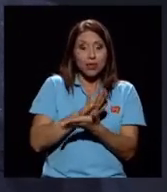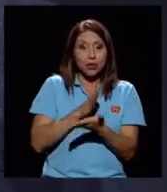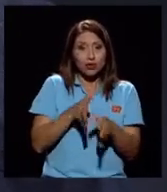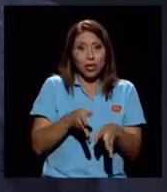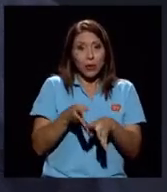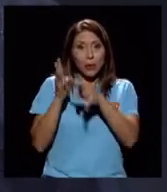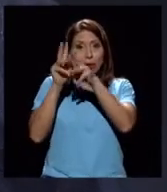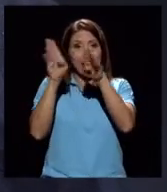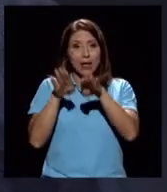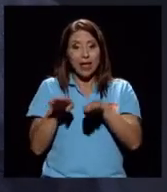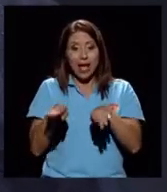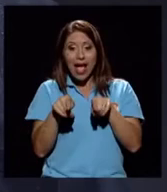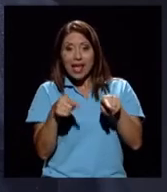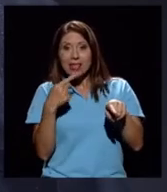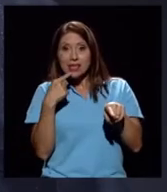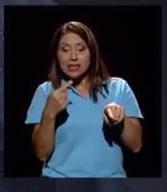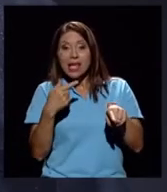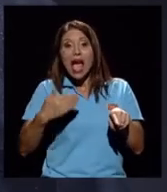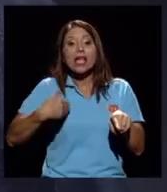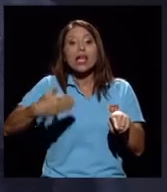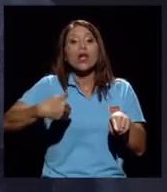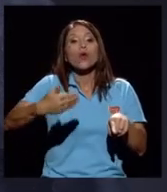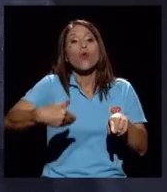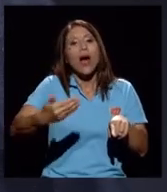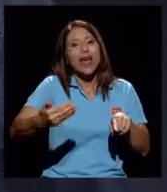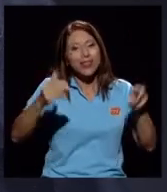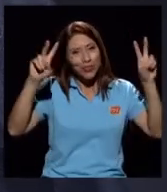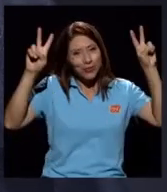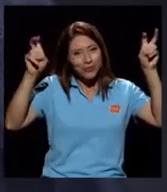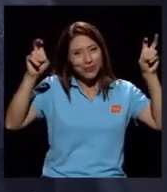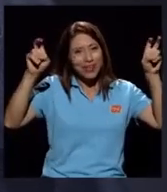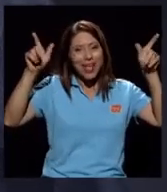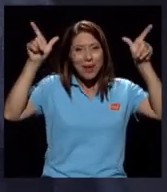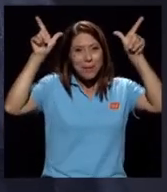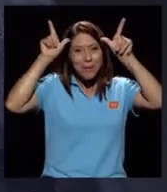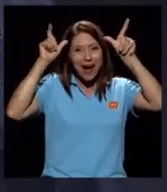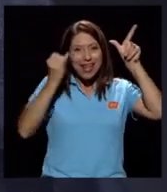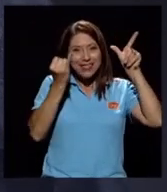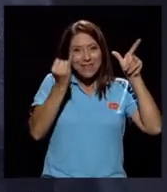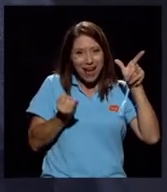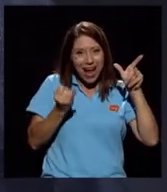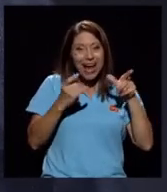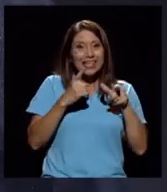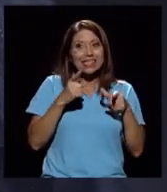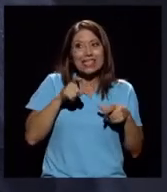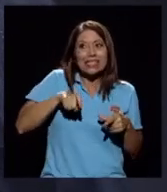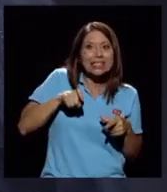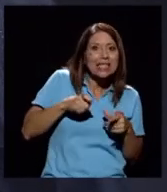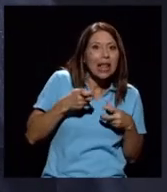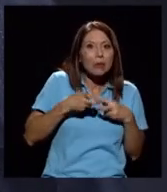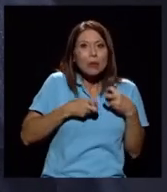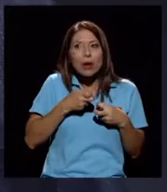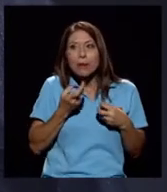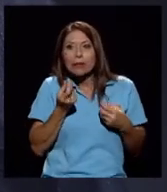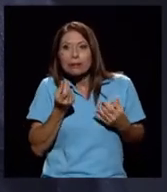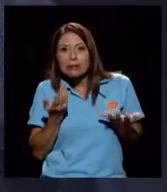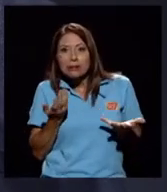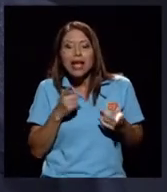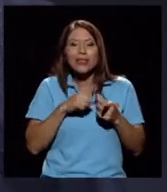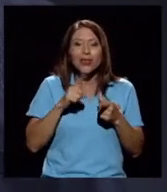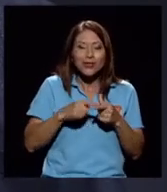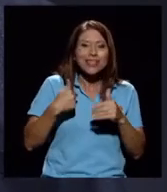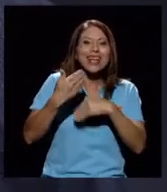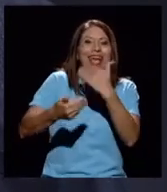decía que verdad cuando vinieran las vacas flacas e iba a sacar la reserva y en